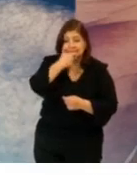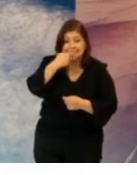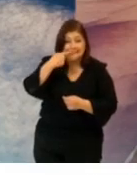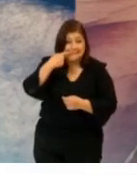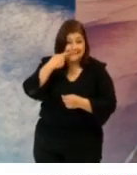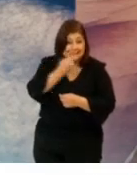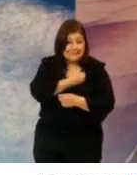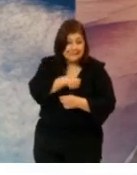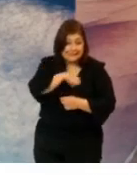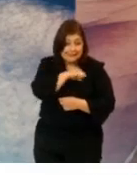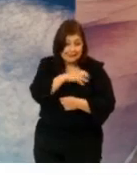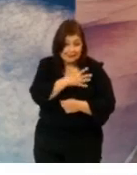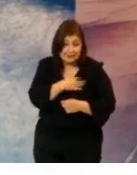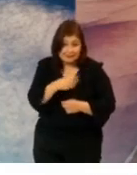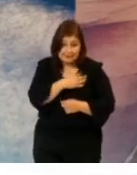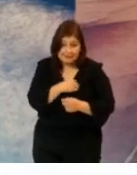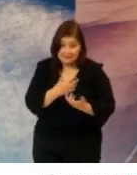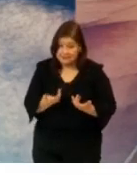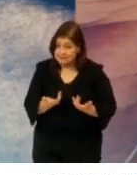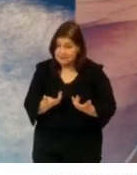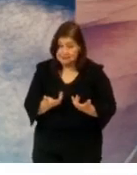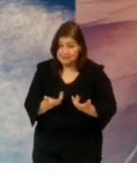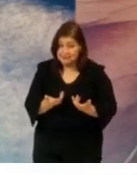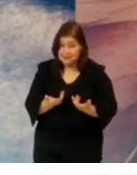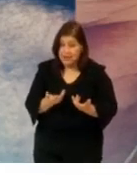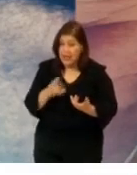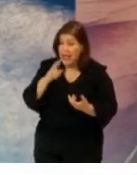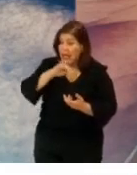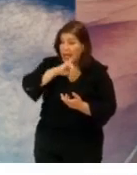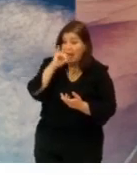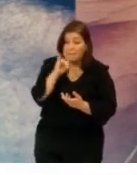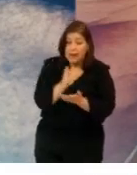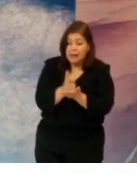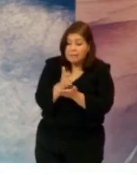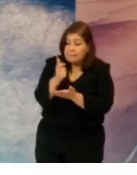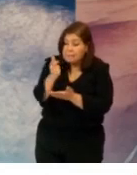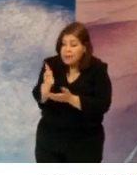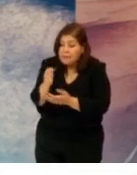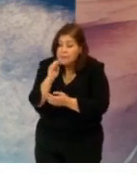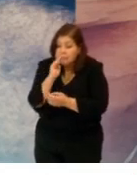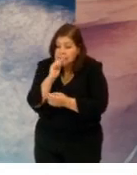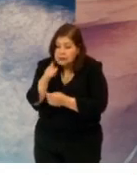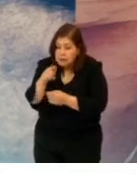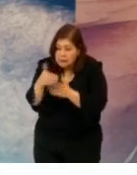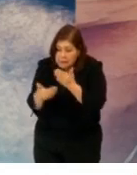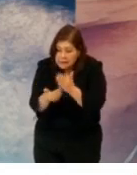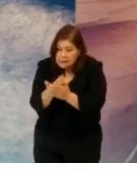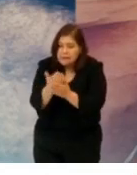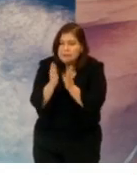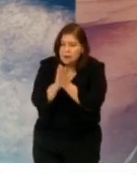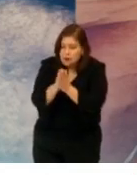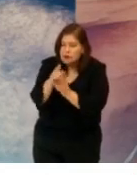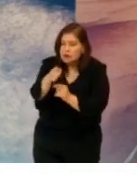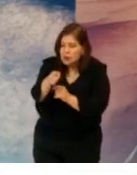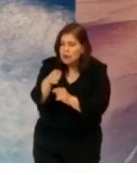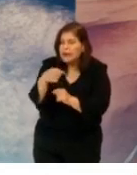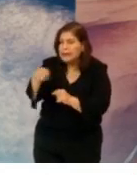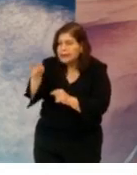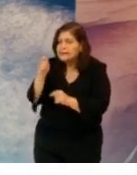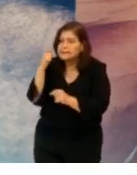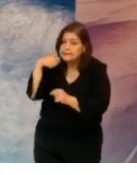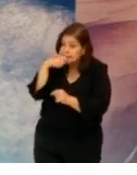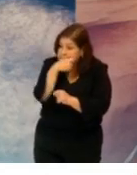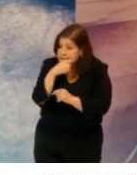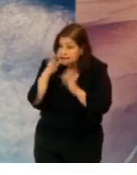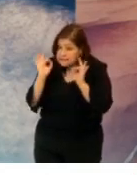los hijos. Nadie le paga a una mamá para que todas las mañanas le diga al niño, lávese los dientes. A ver, ¿ya se lavó